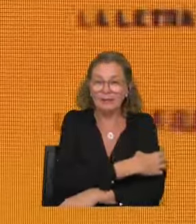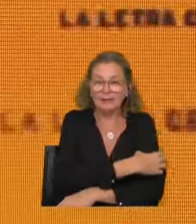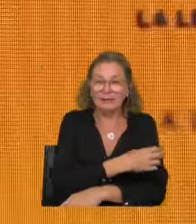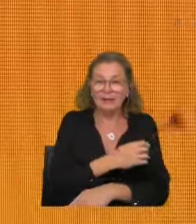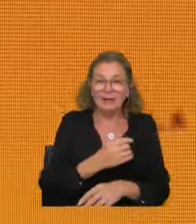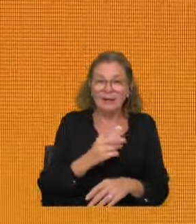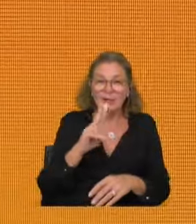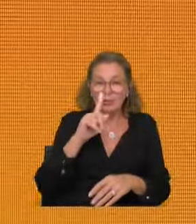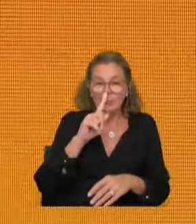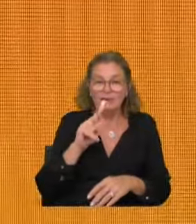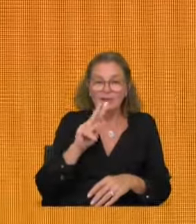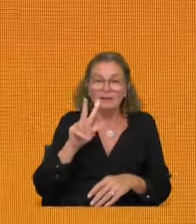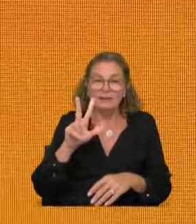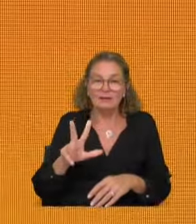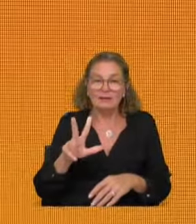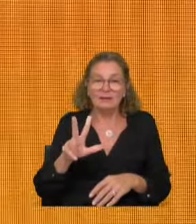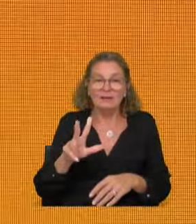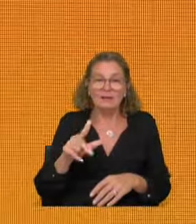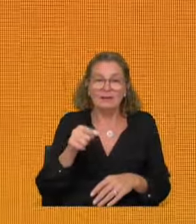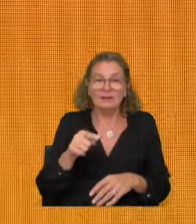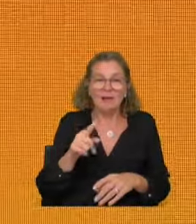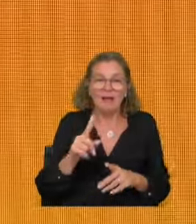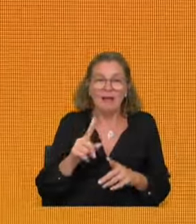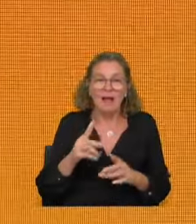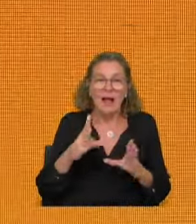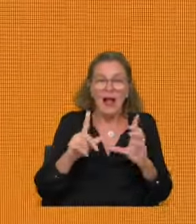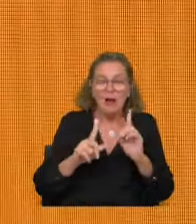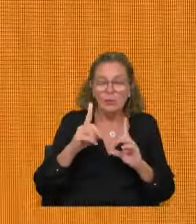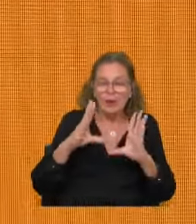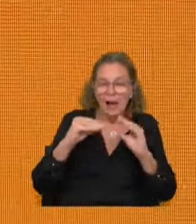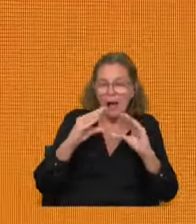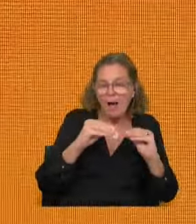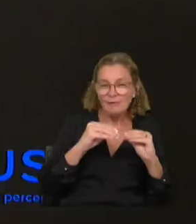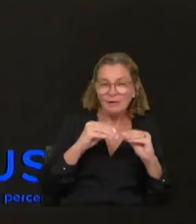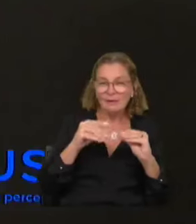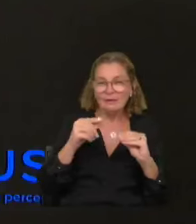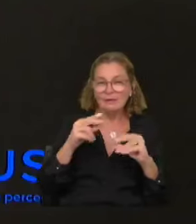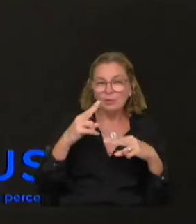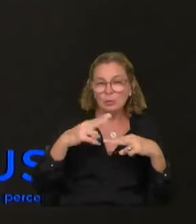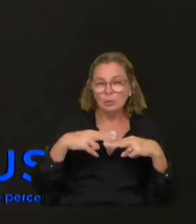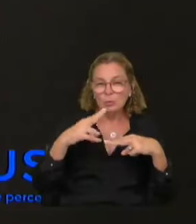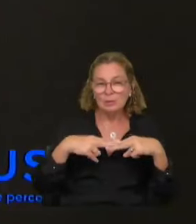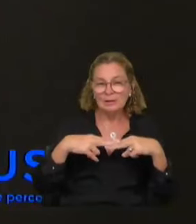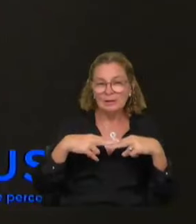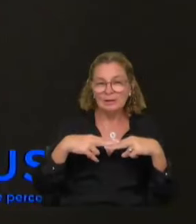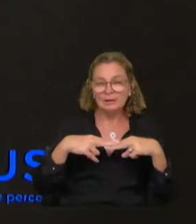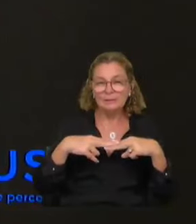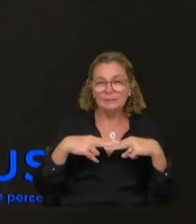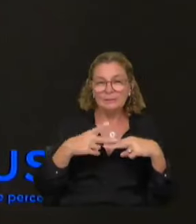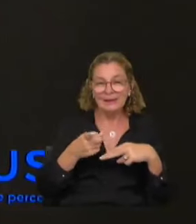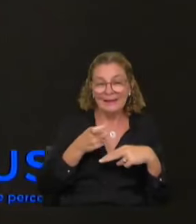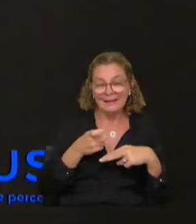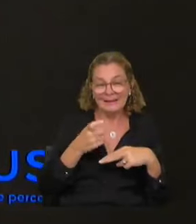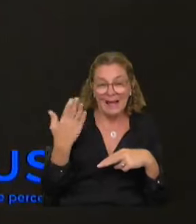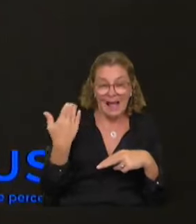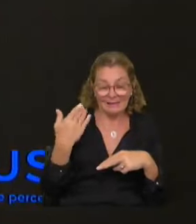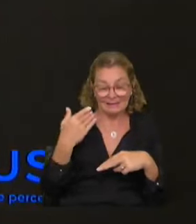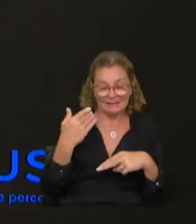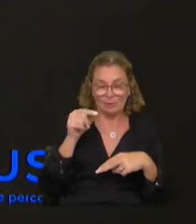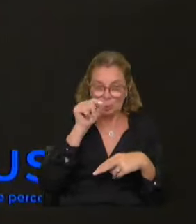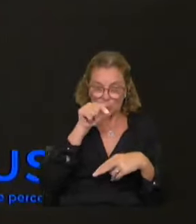pobreza 2023 y se dio alguna conversación digamos en en Twitter en la en la red x ex Twitter en realidad